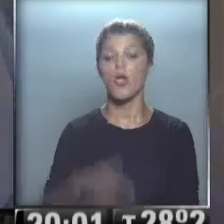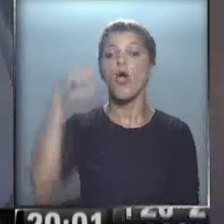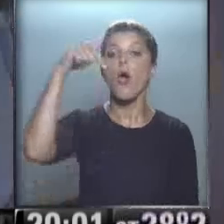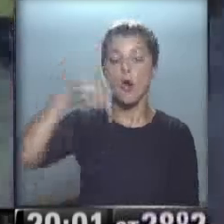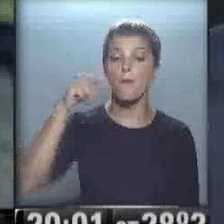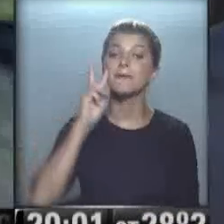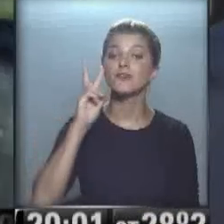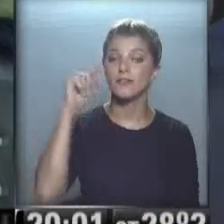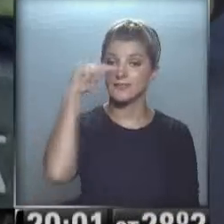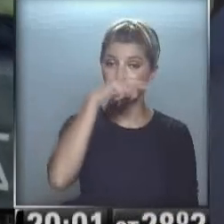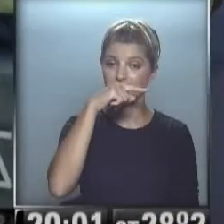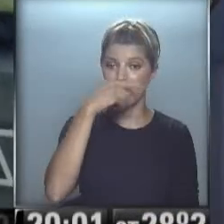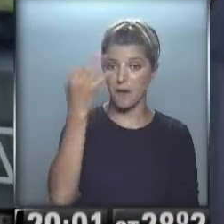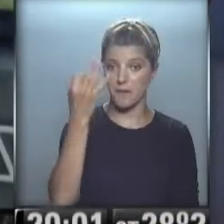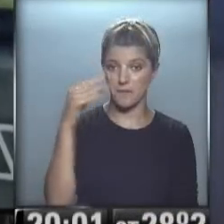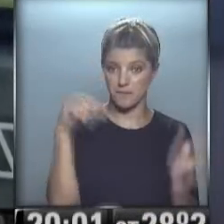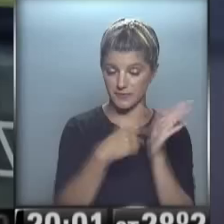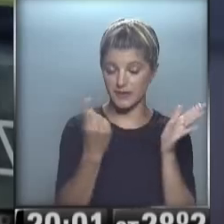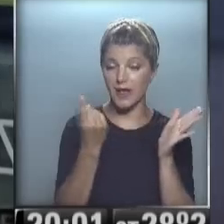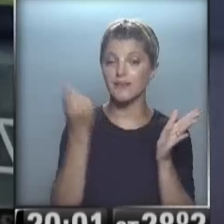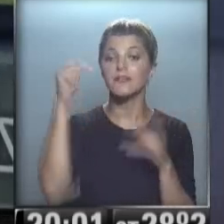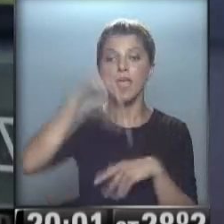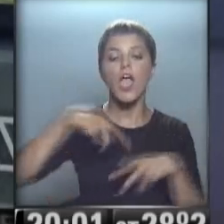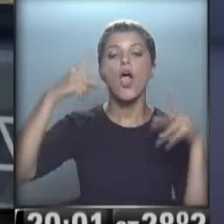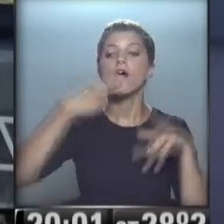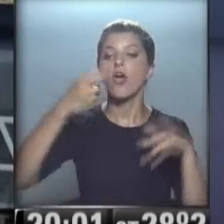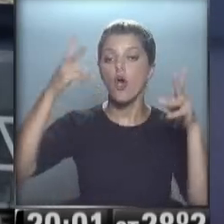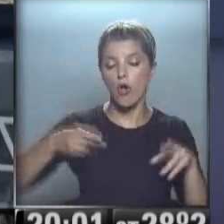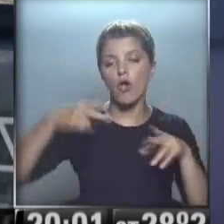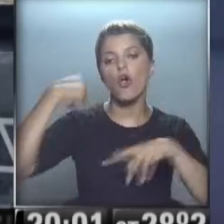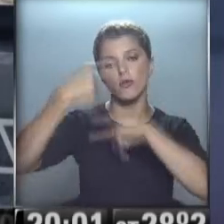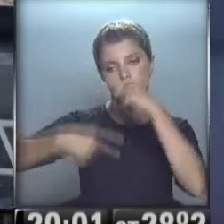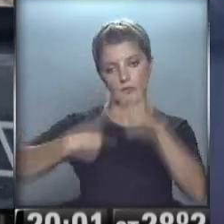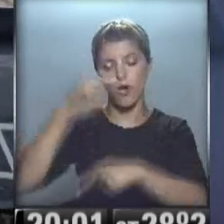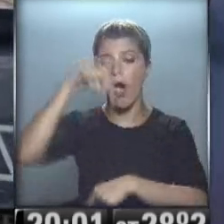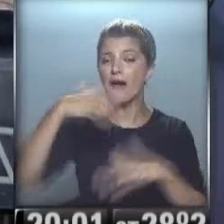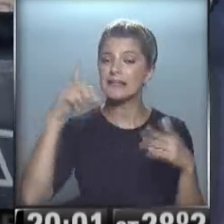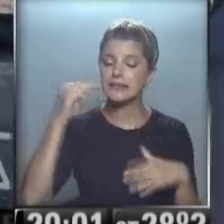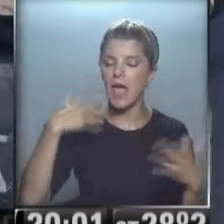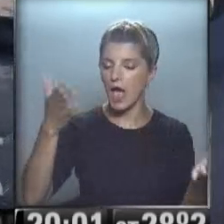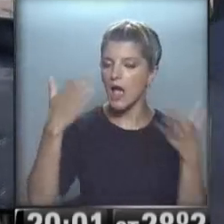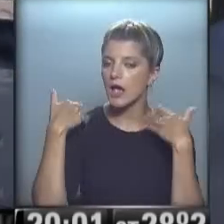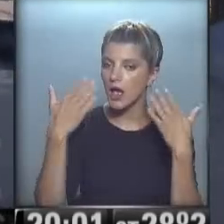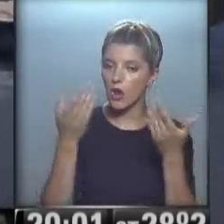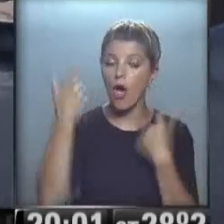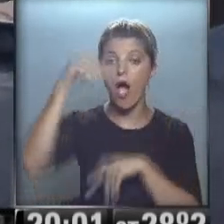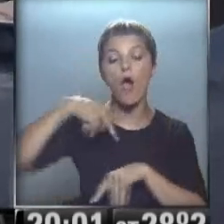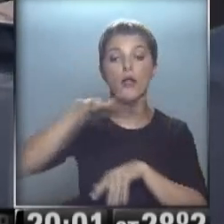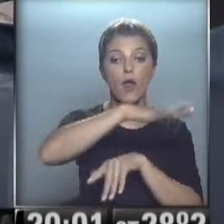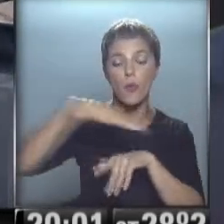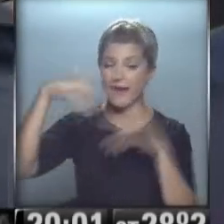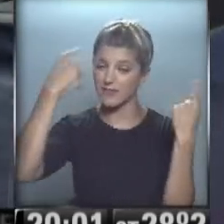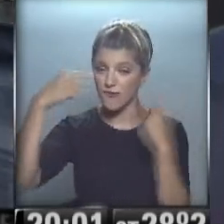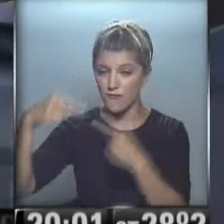edición de visión s central en los cortes de luz en una jornada agobiante por el calor los vecinos de diversos barrios